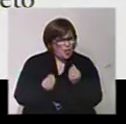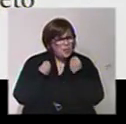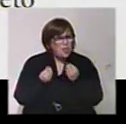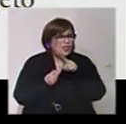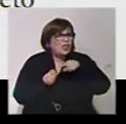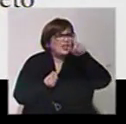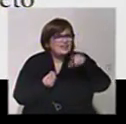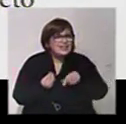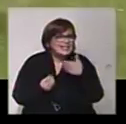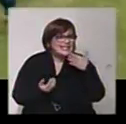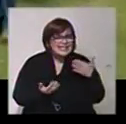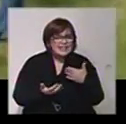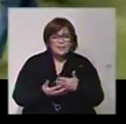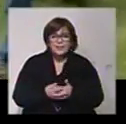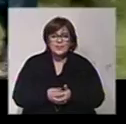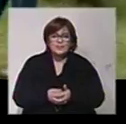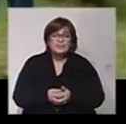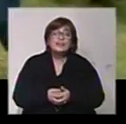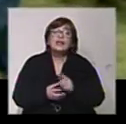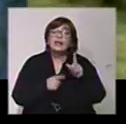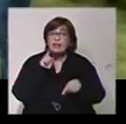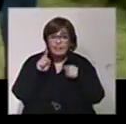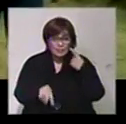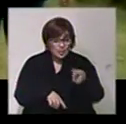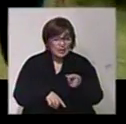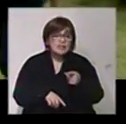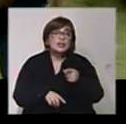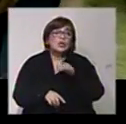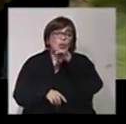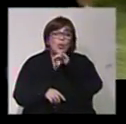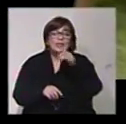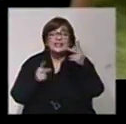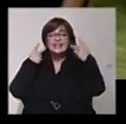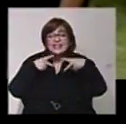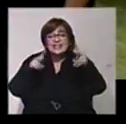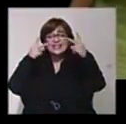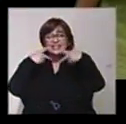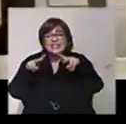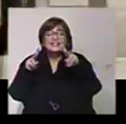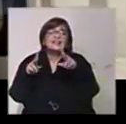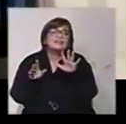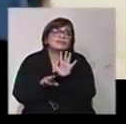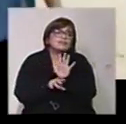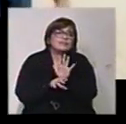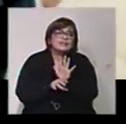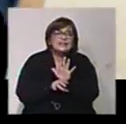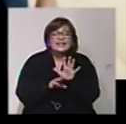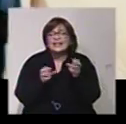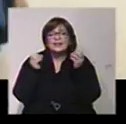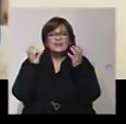objeto increíble. Y después hay una cosa que él habla de los viajes, ¿no? Que es un poco que es lo que